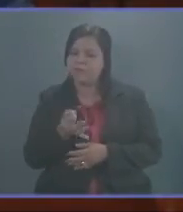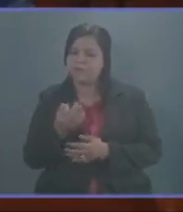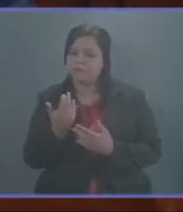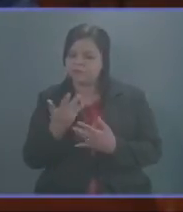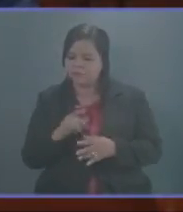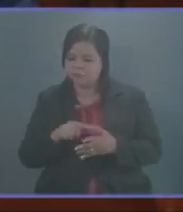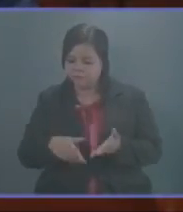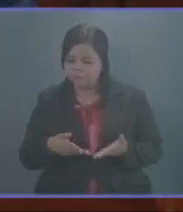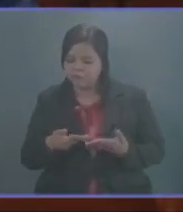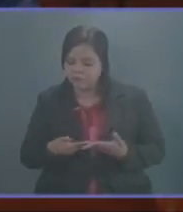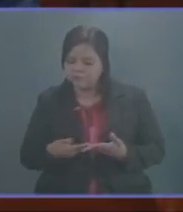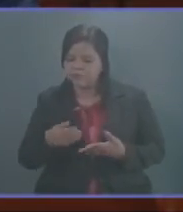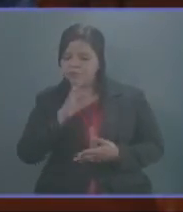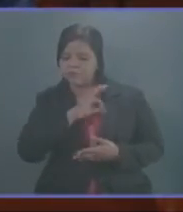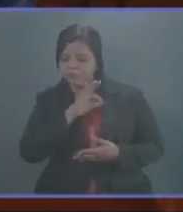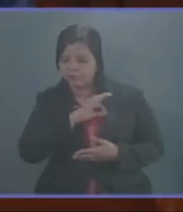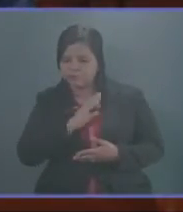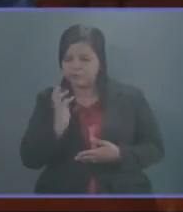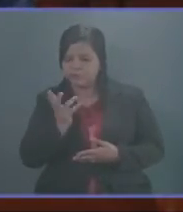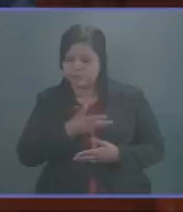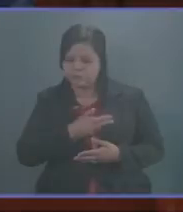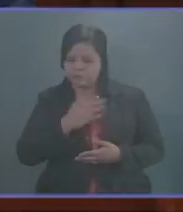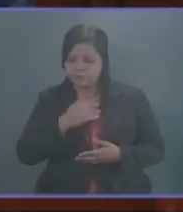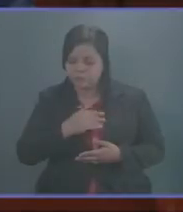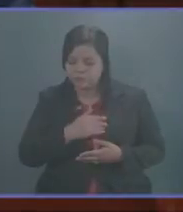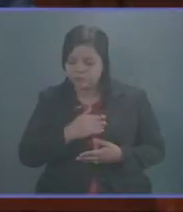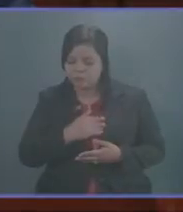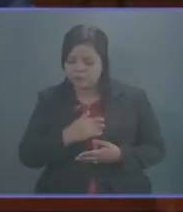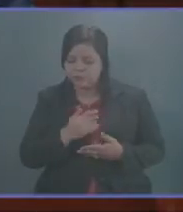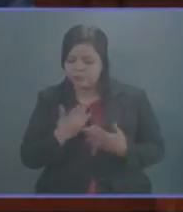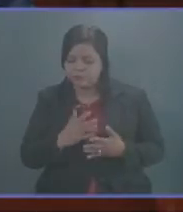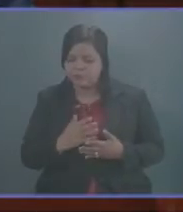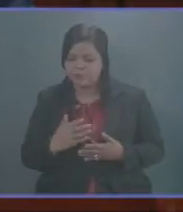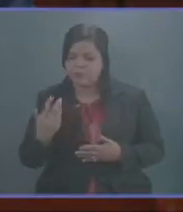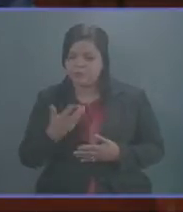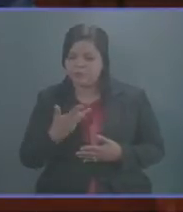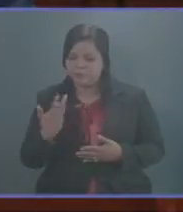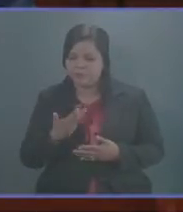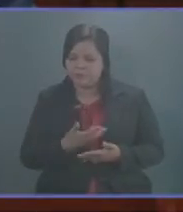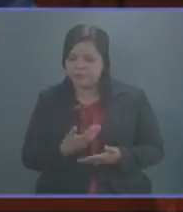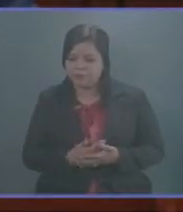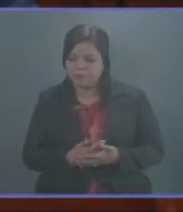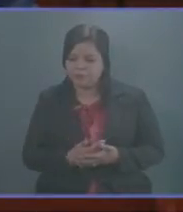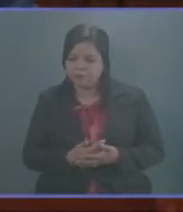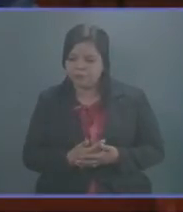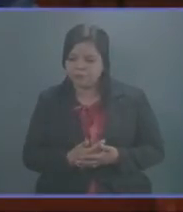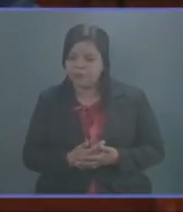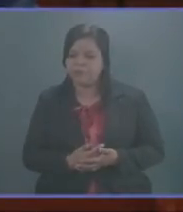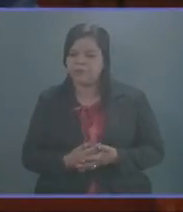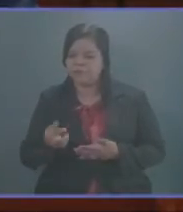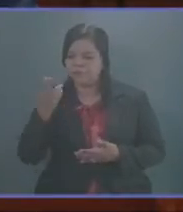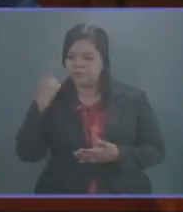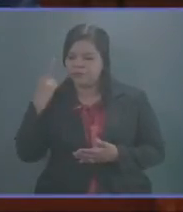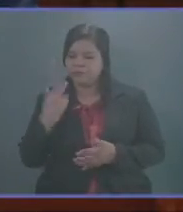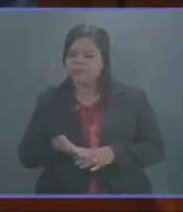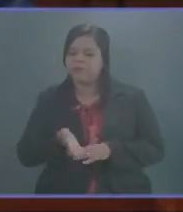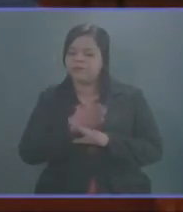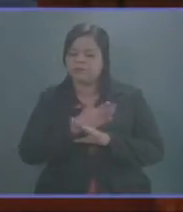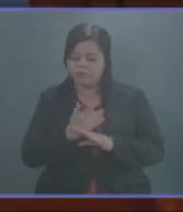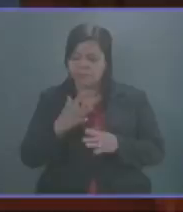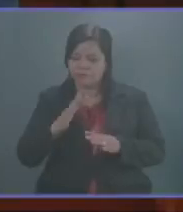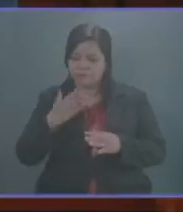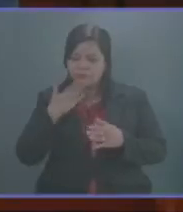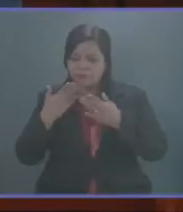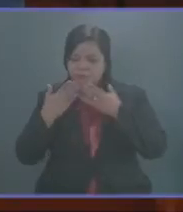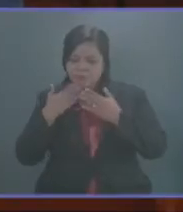a derecho y de beneficio a los intereses nacionales proceder a decretar los límites de los municipios antes citados. En base a las razones antes